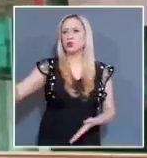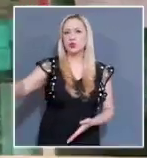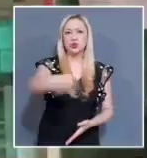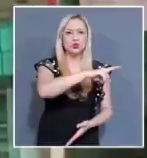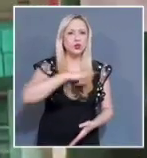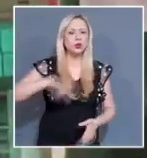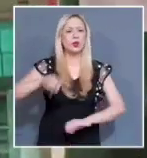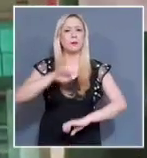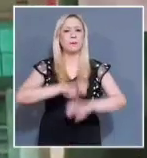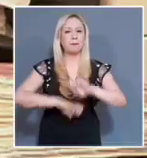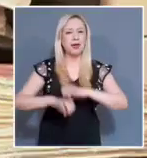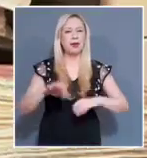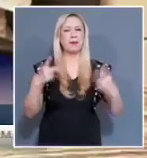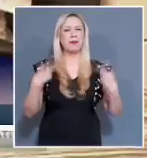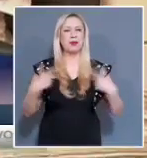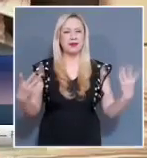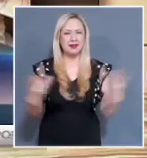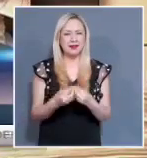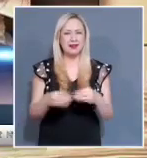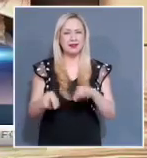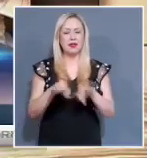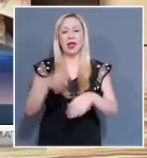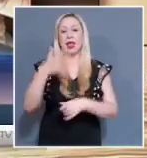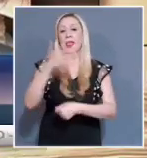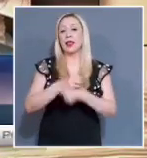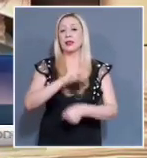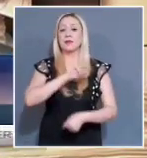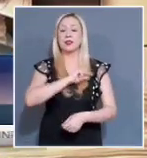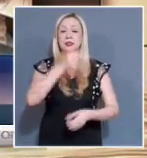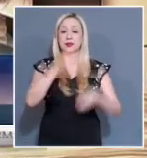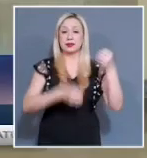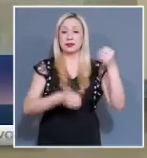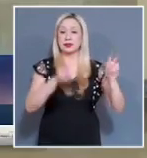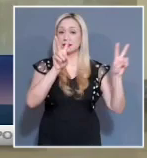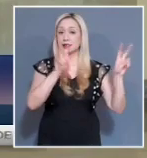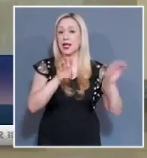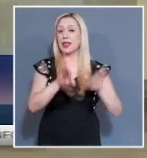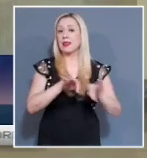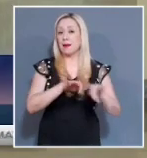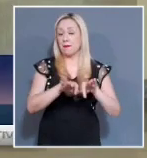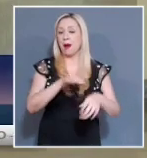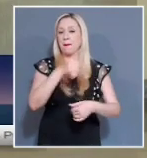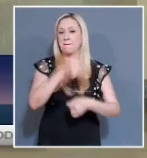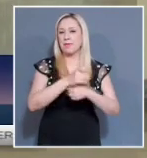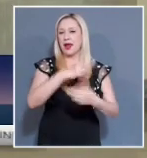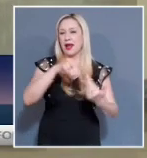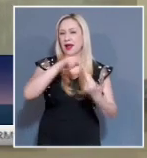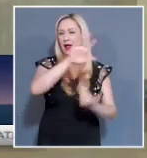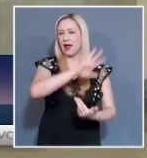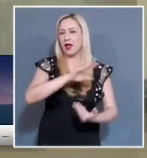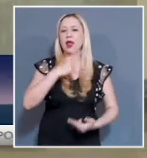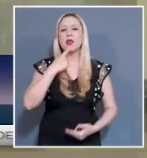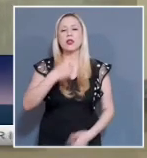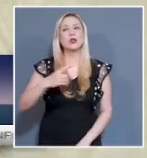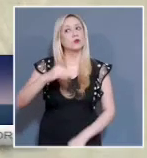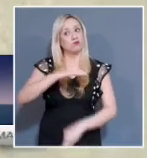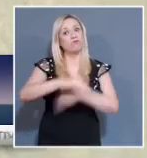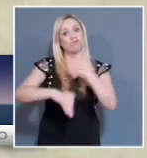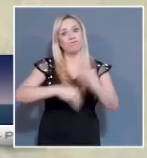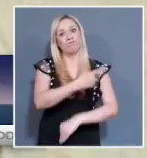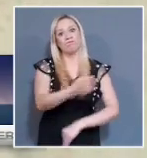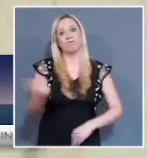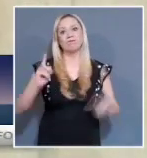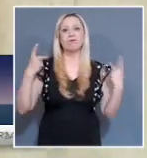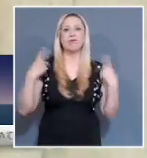El quinto tribunal colegiado en materia de trabajo del primer circuito determinó que todos son responsables solidarios de